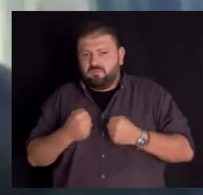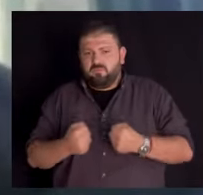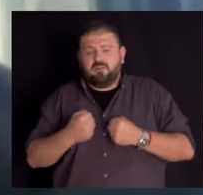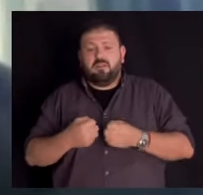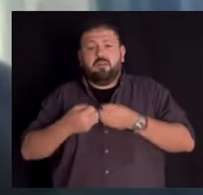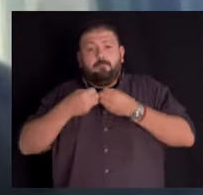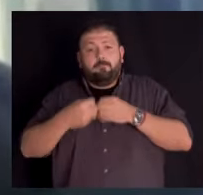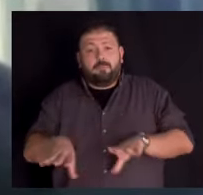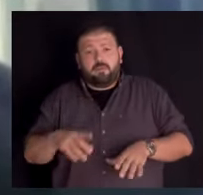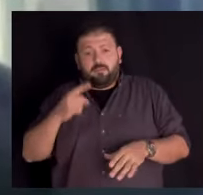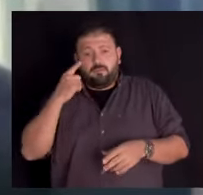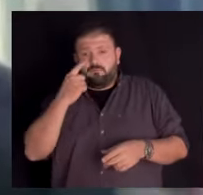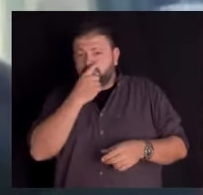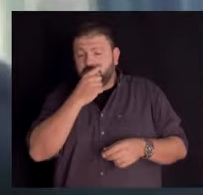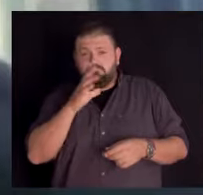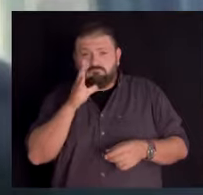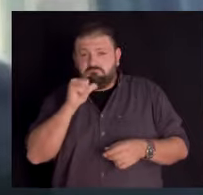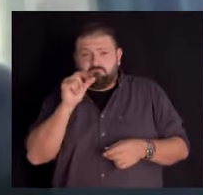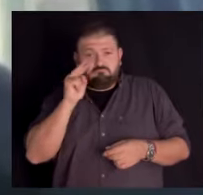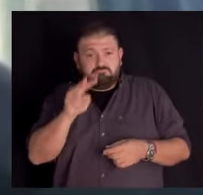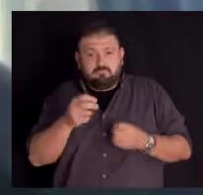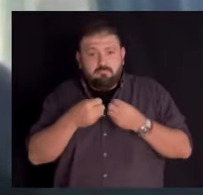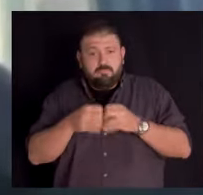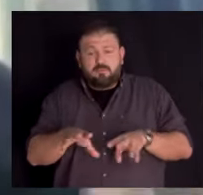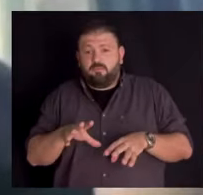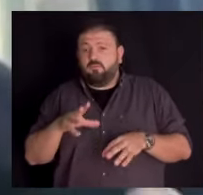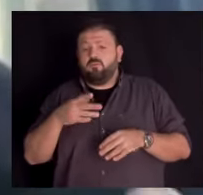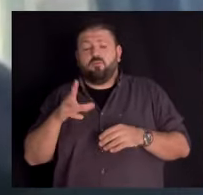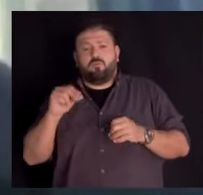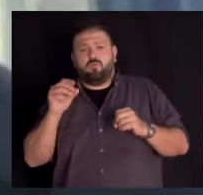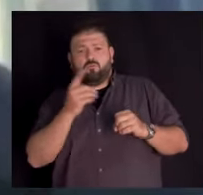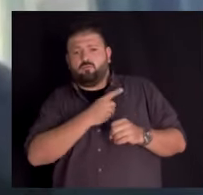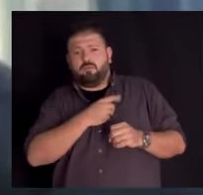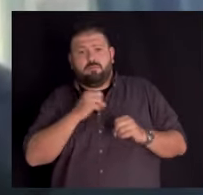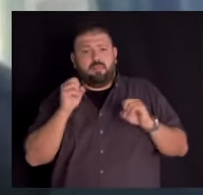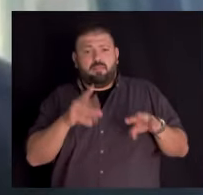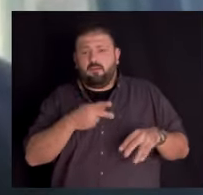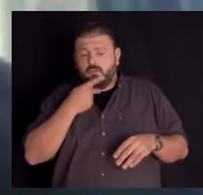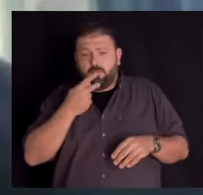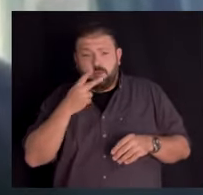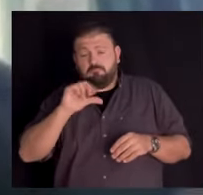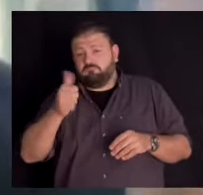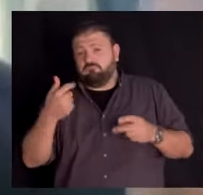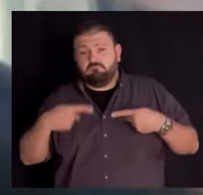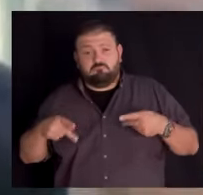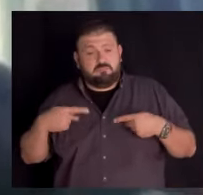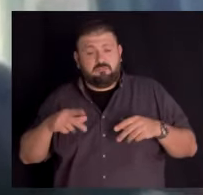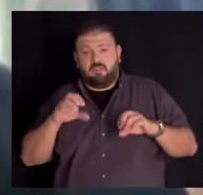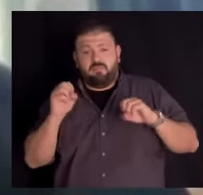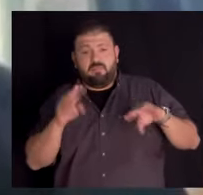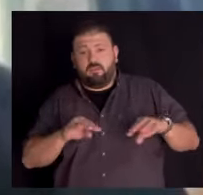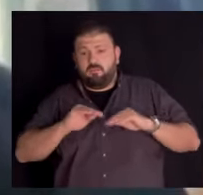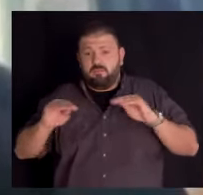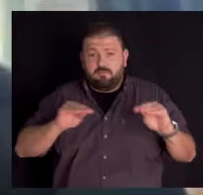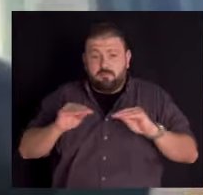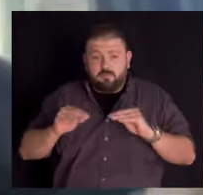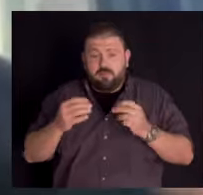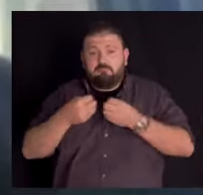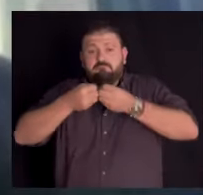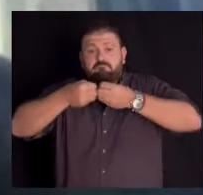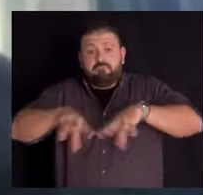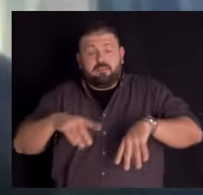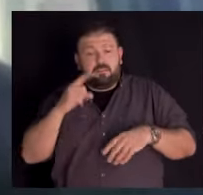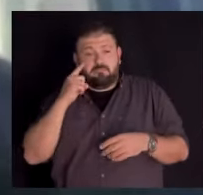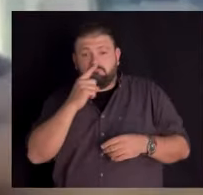vista, ¿sí? No solamente que dejaron de hablar, no solamente que se dejaron de mover, sino que empezaron a perder la vista. Y